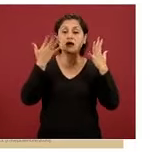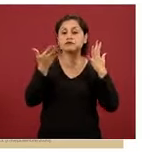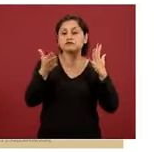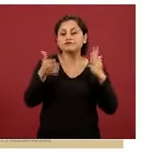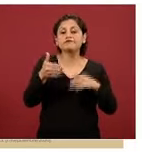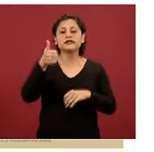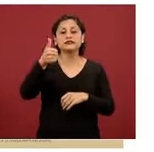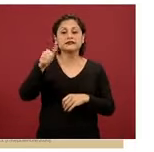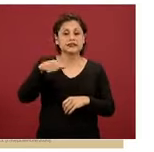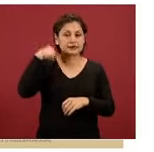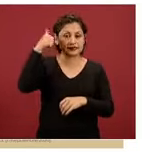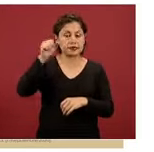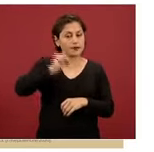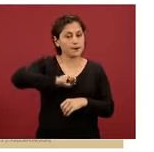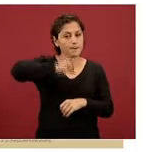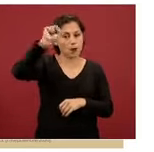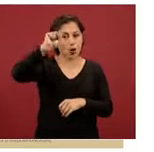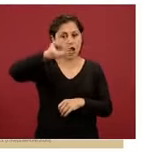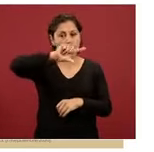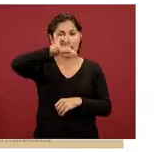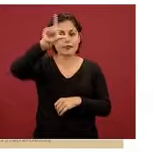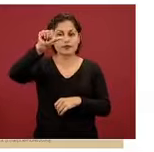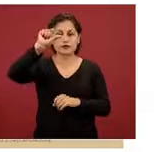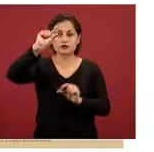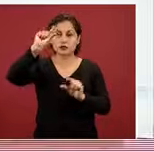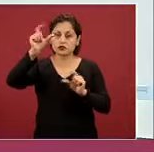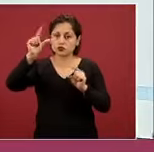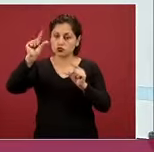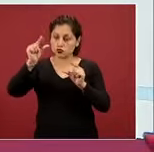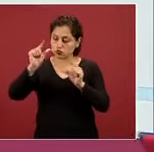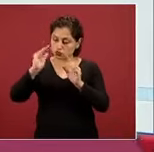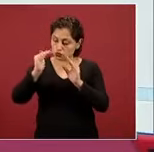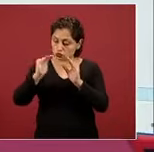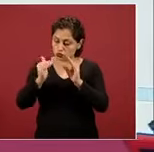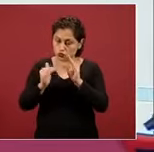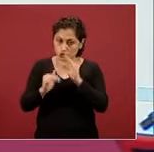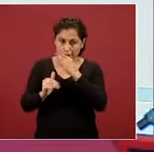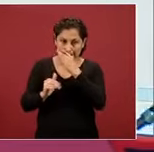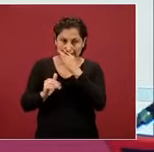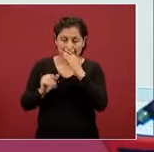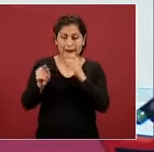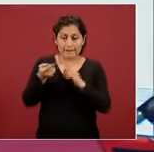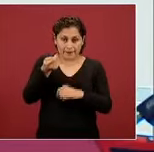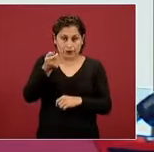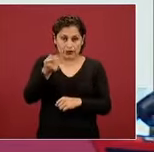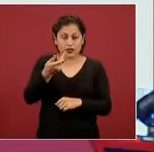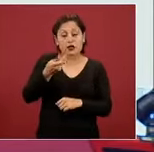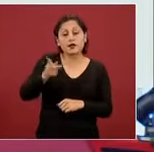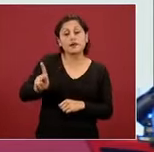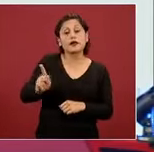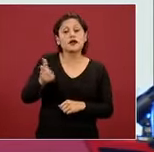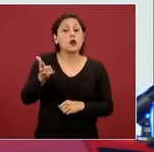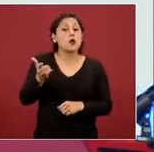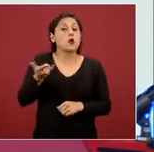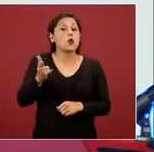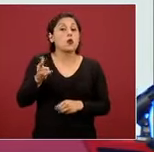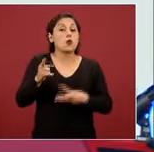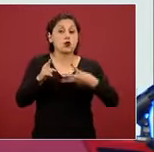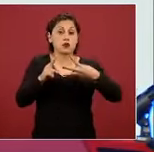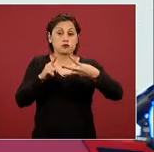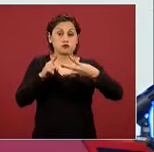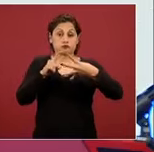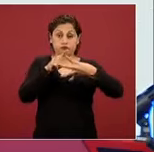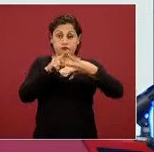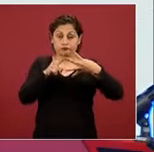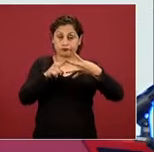el punto máximo, después tuvo el descenso, transmisión mínima, pero desde la segunda quincena de julio